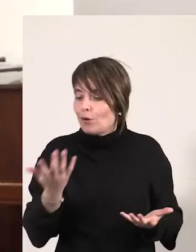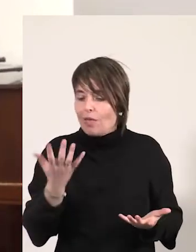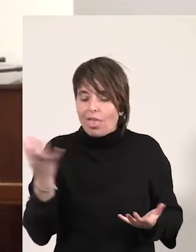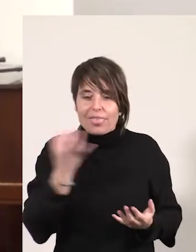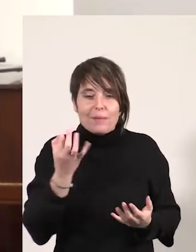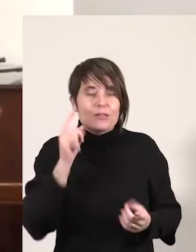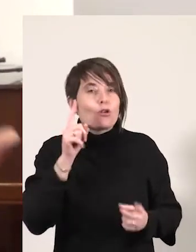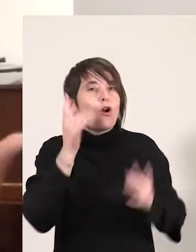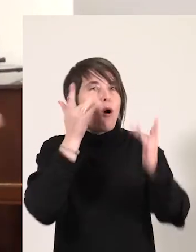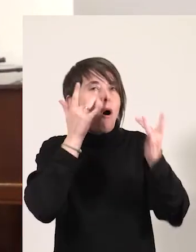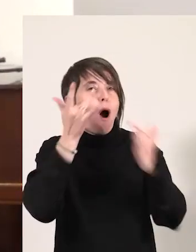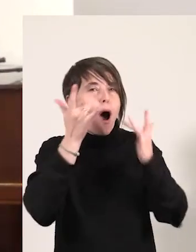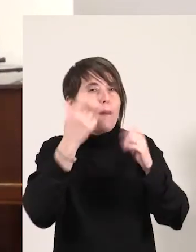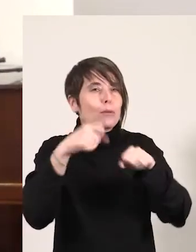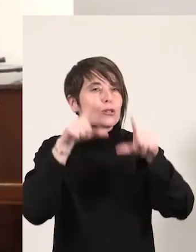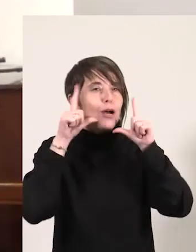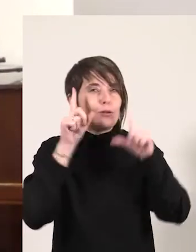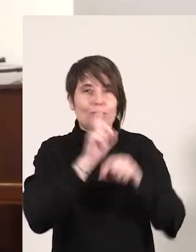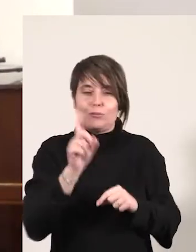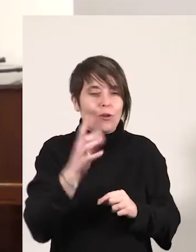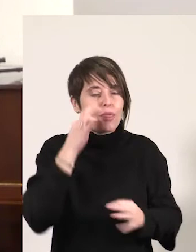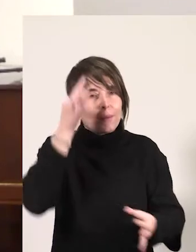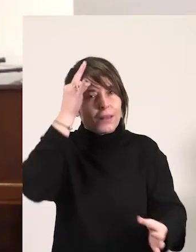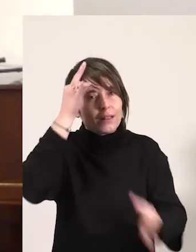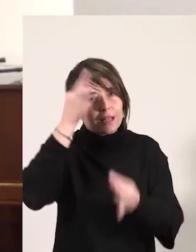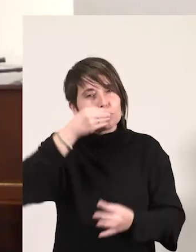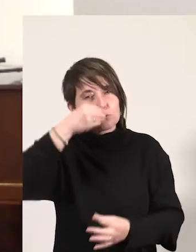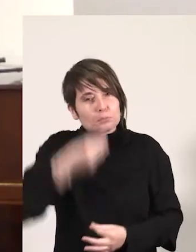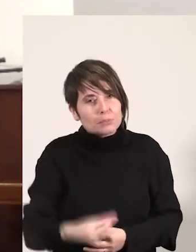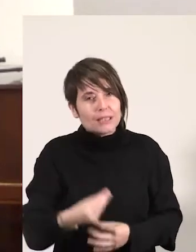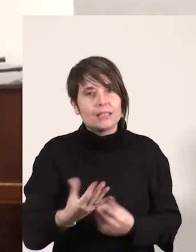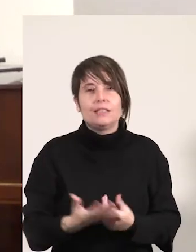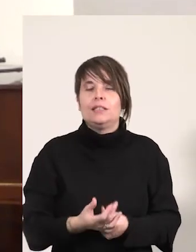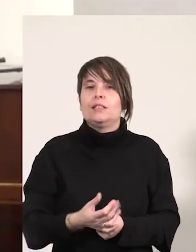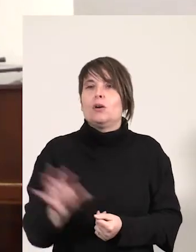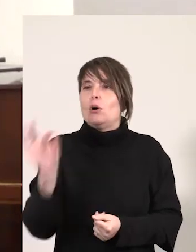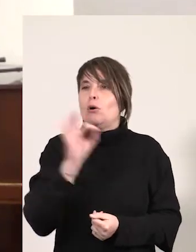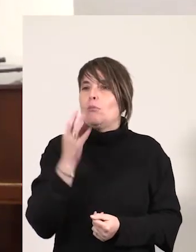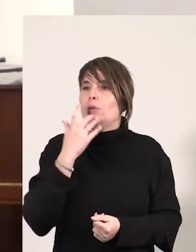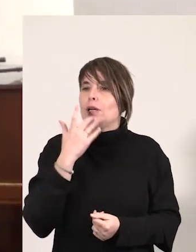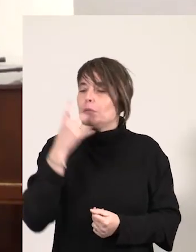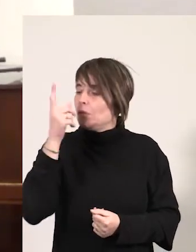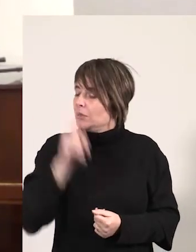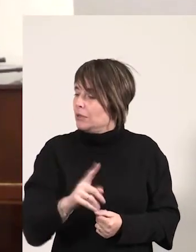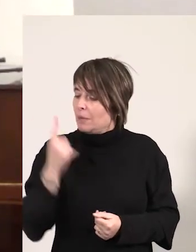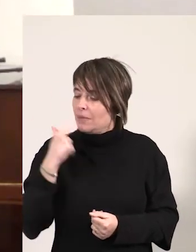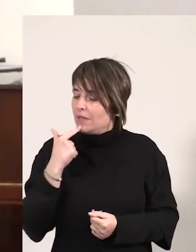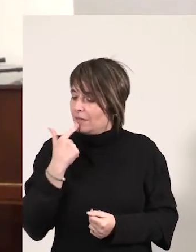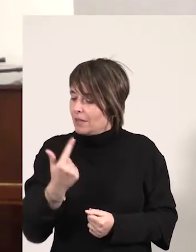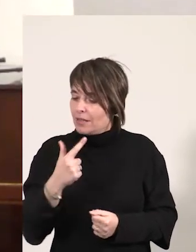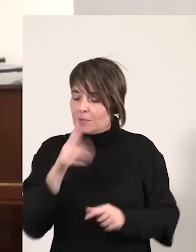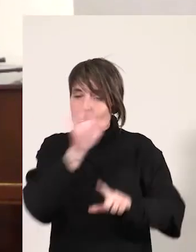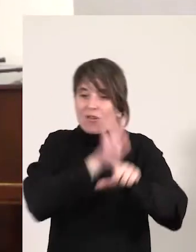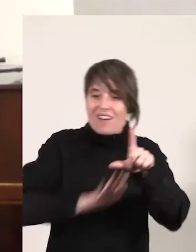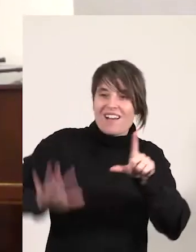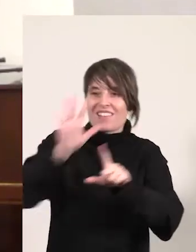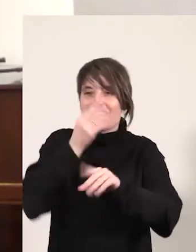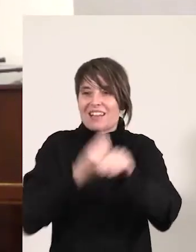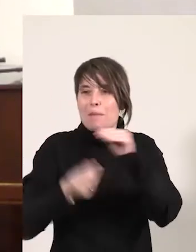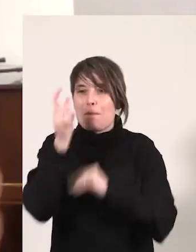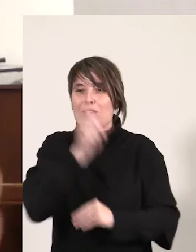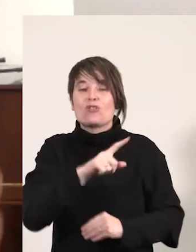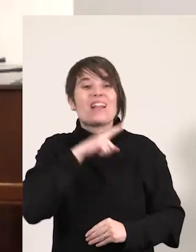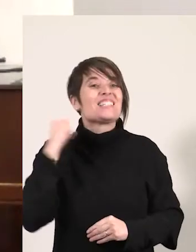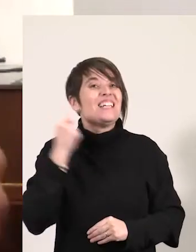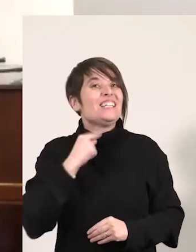del periodismo, pues huir del sensacionalismo para ser rigurosos y rigurosas, ¿no? Huir también de